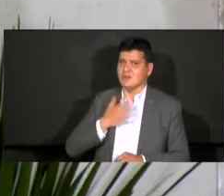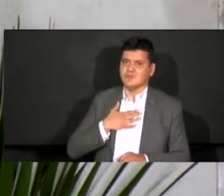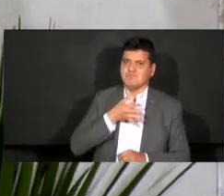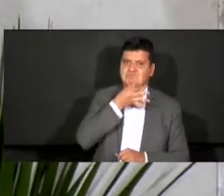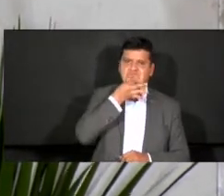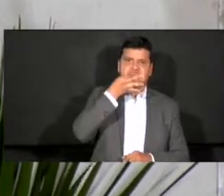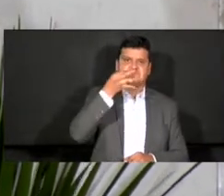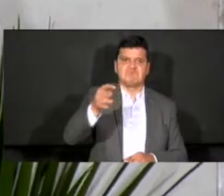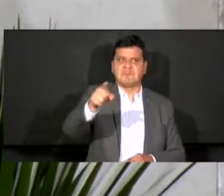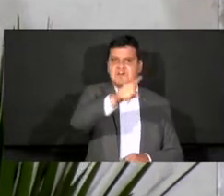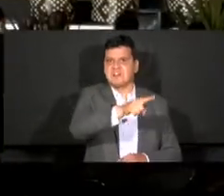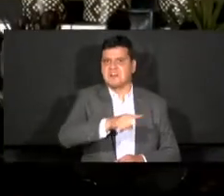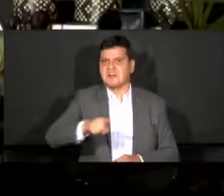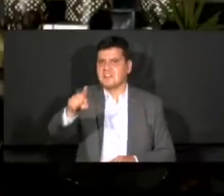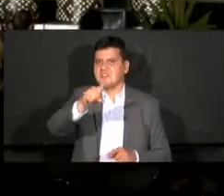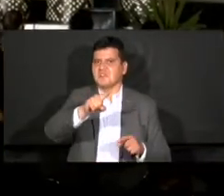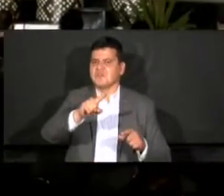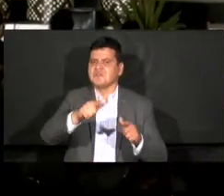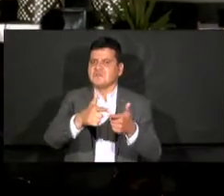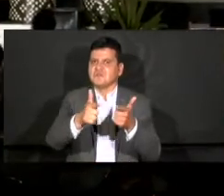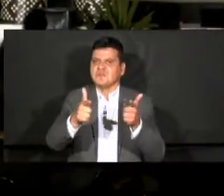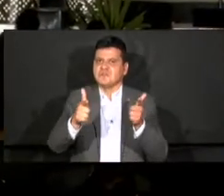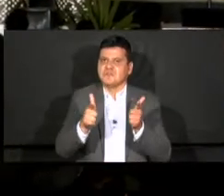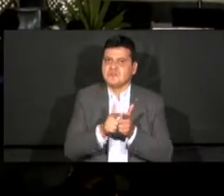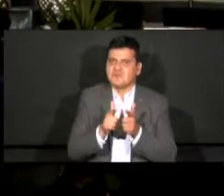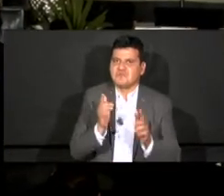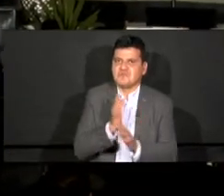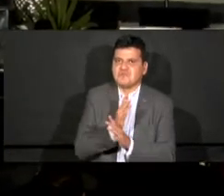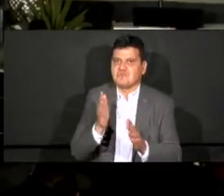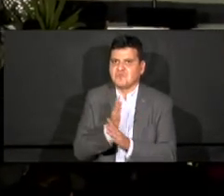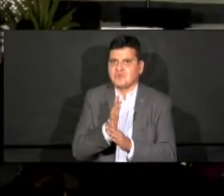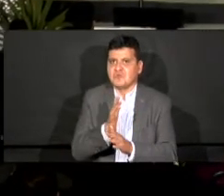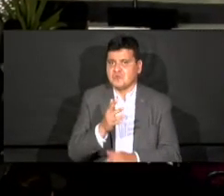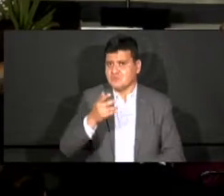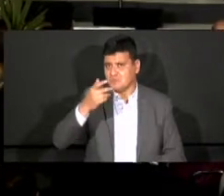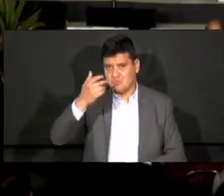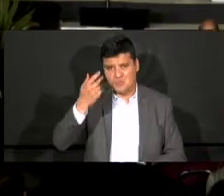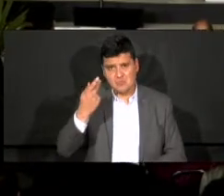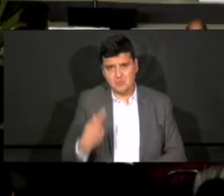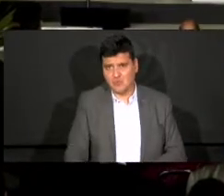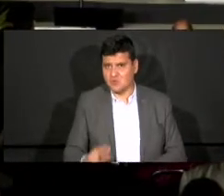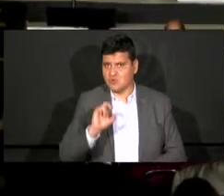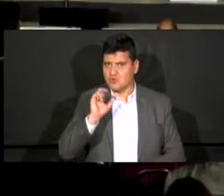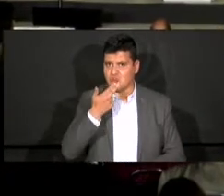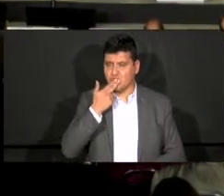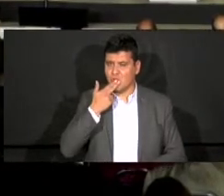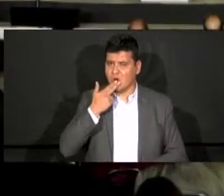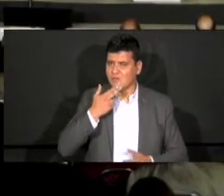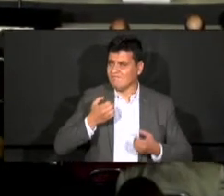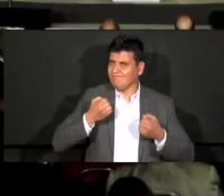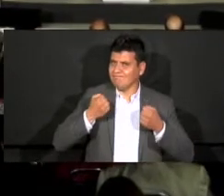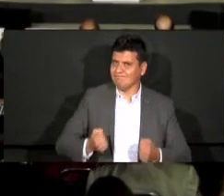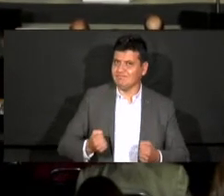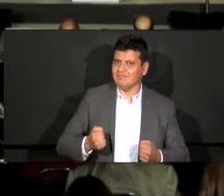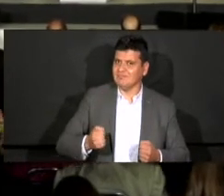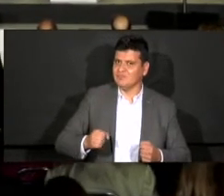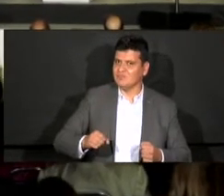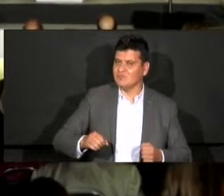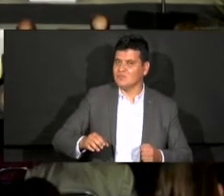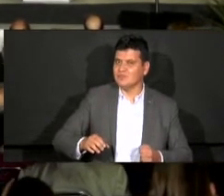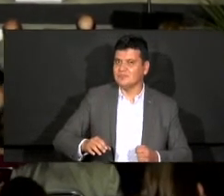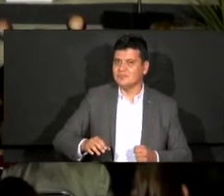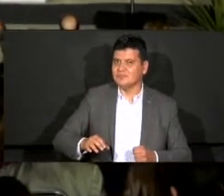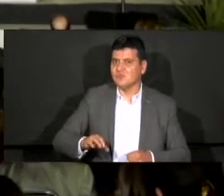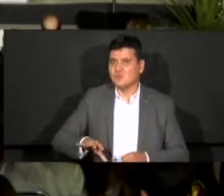de violencia. A partir de hoy, se encontrarán con un Estado fuerte, un Estado que siempre protegerá la vida y la paz